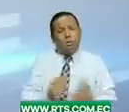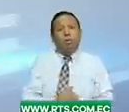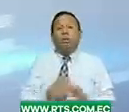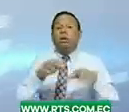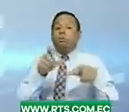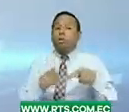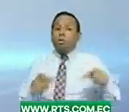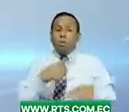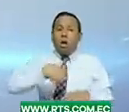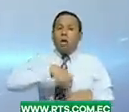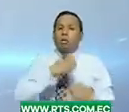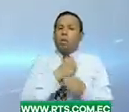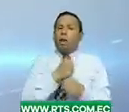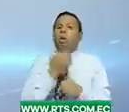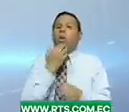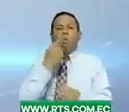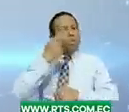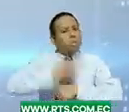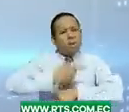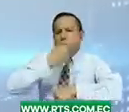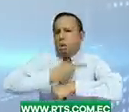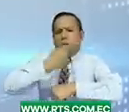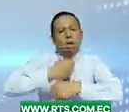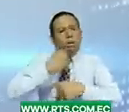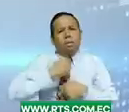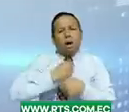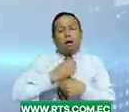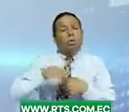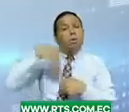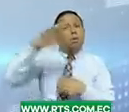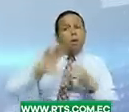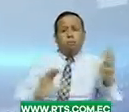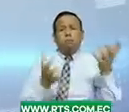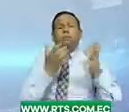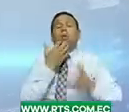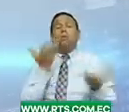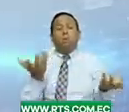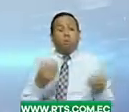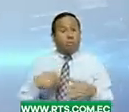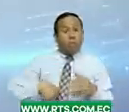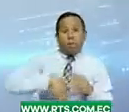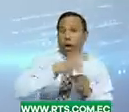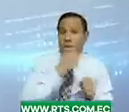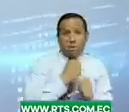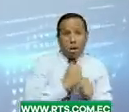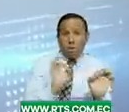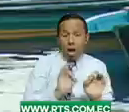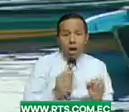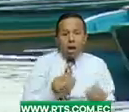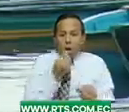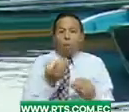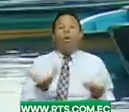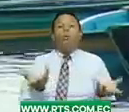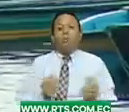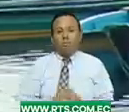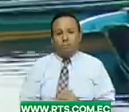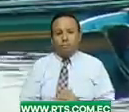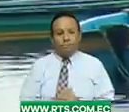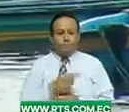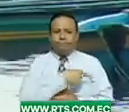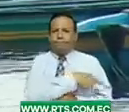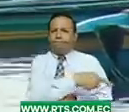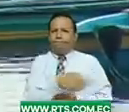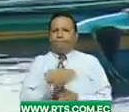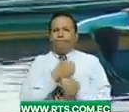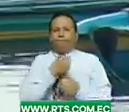sale, no se come. Hay que esperar a ver qué pasa. Son los entendidos en la materia de zarpar e ir a las faenas a mar abierto. Es el puerto pesquero de Santa